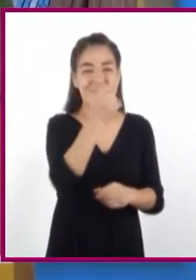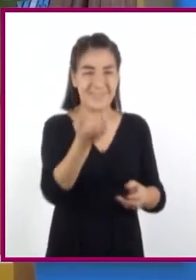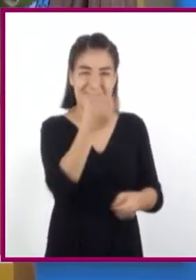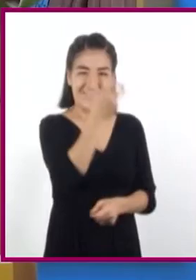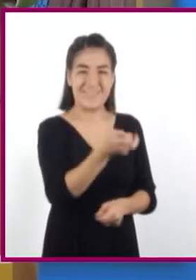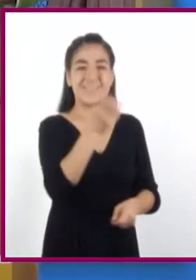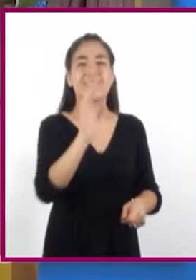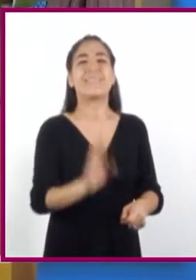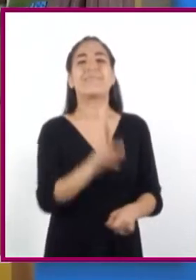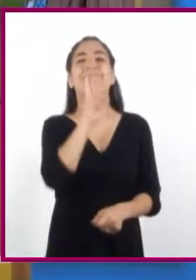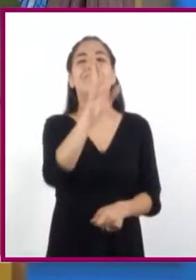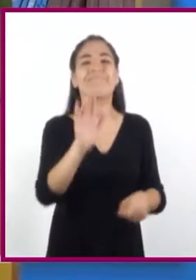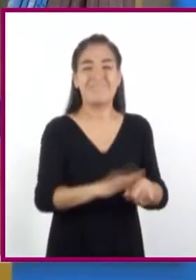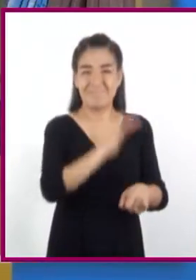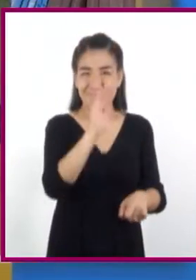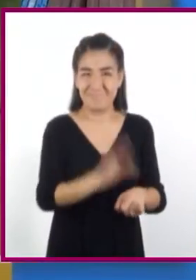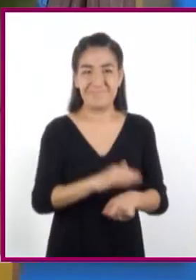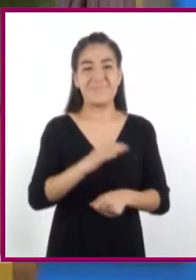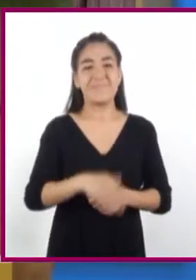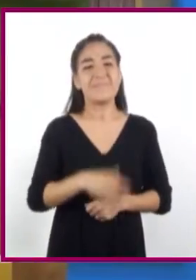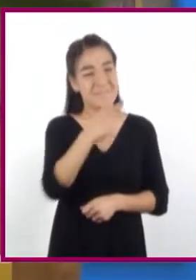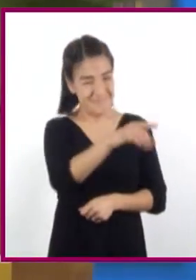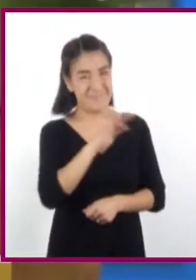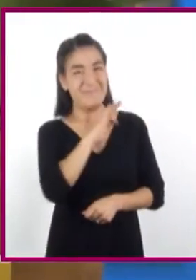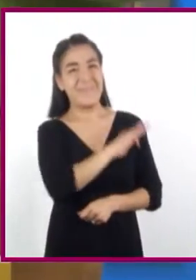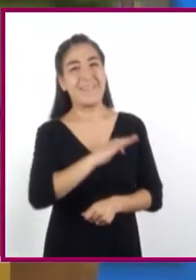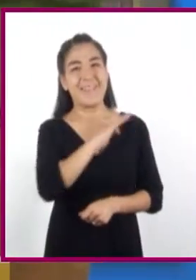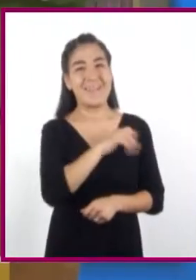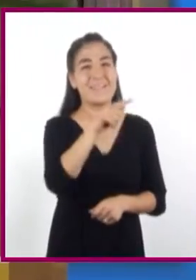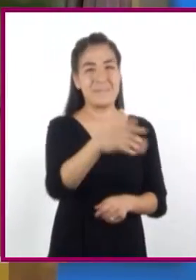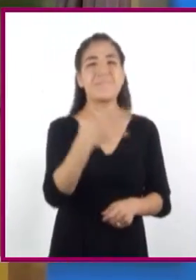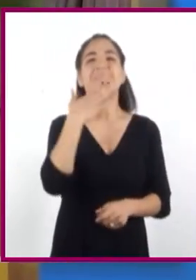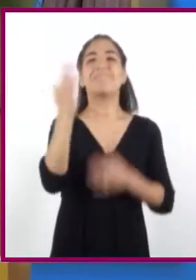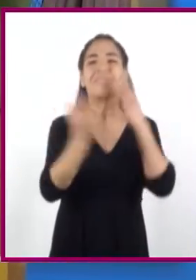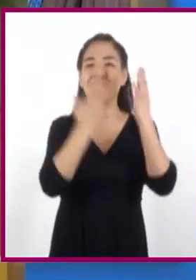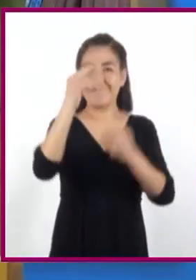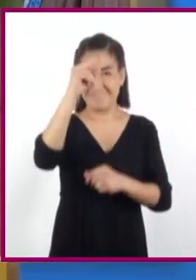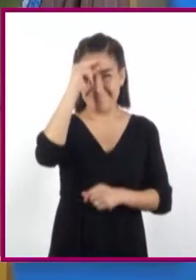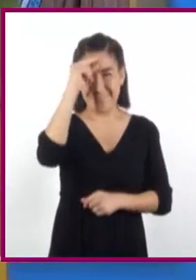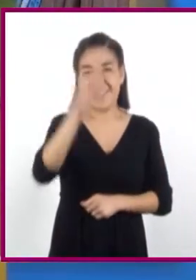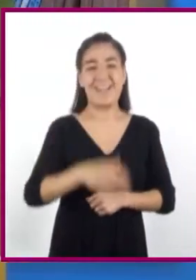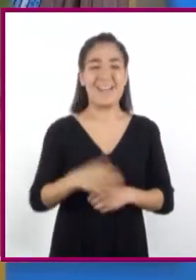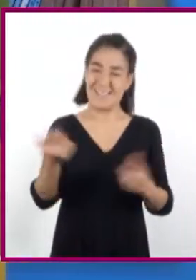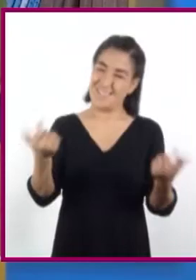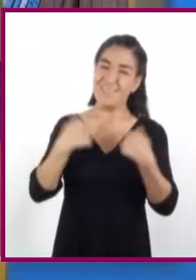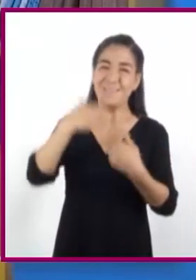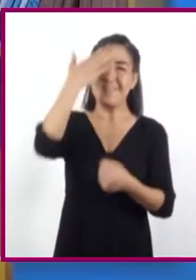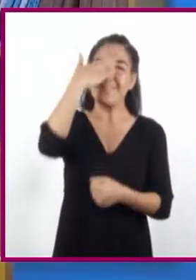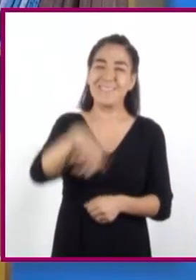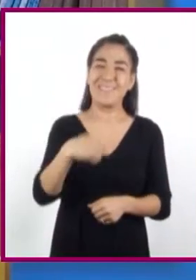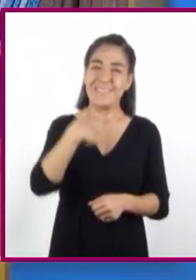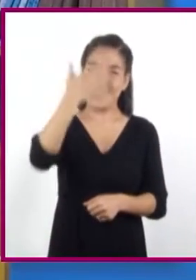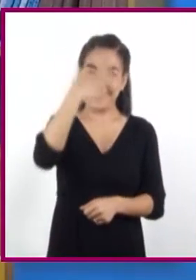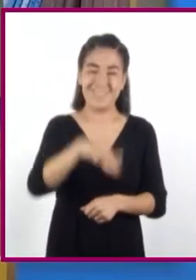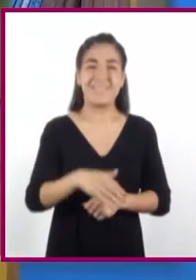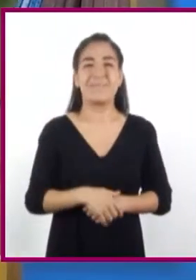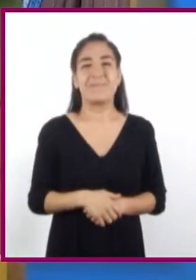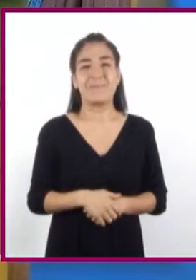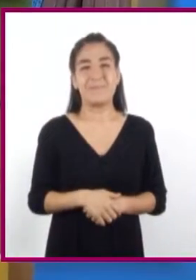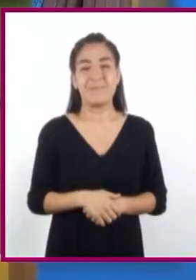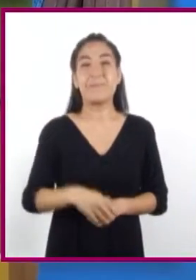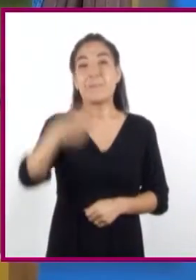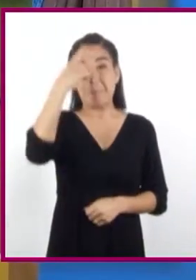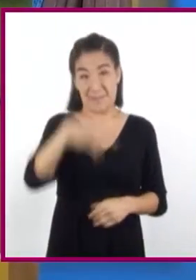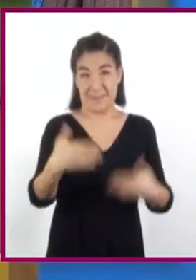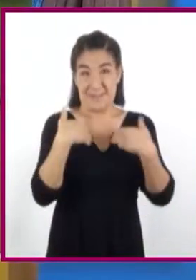es una excelente respuesta. ¡Felicidades! Eres un gran estudiante. Lo sé, maestro, lo sé. Para